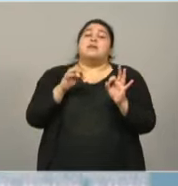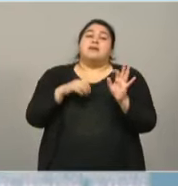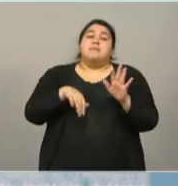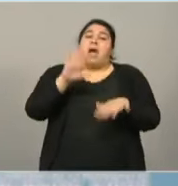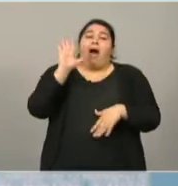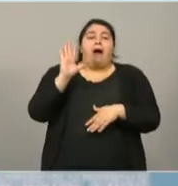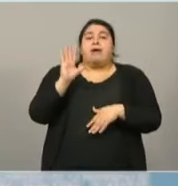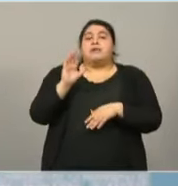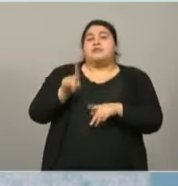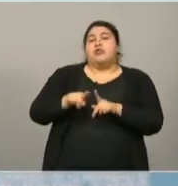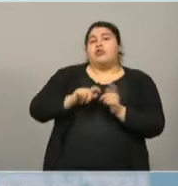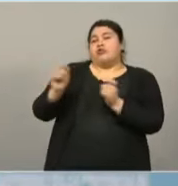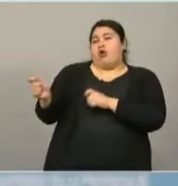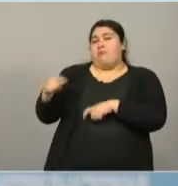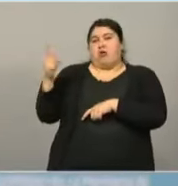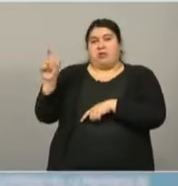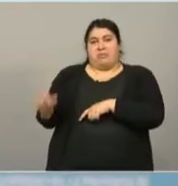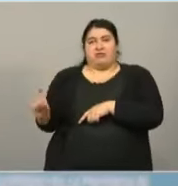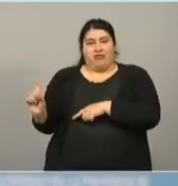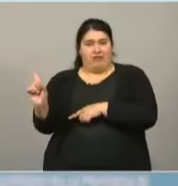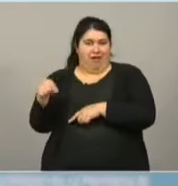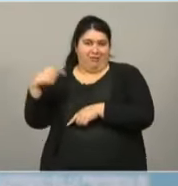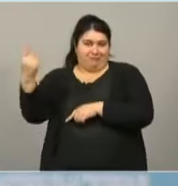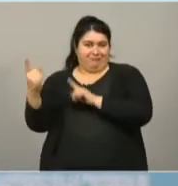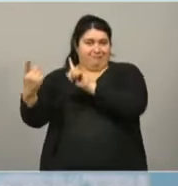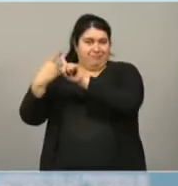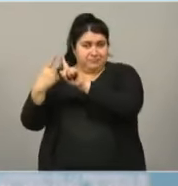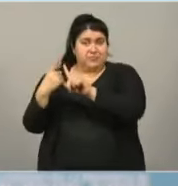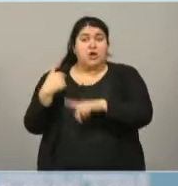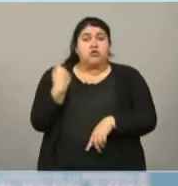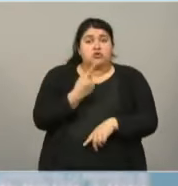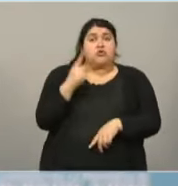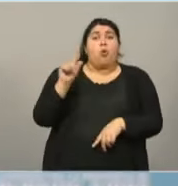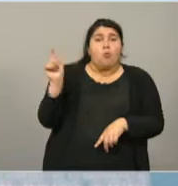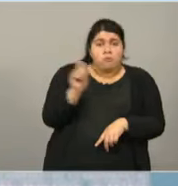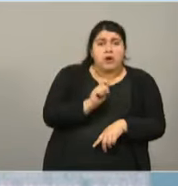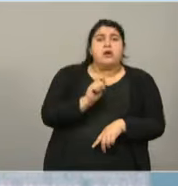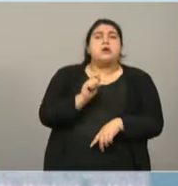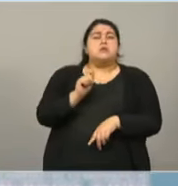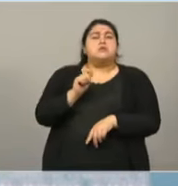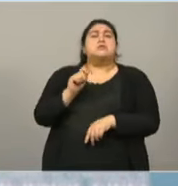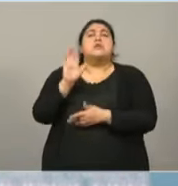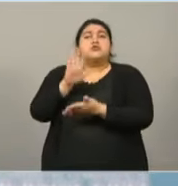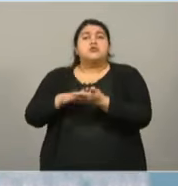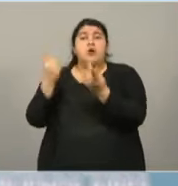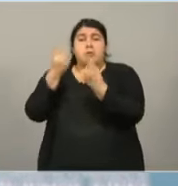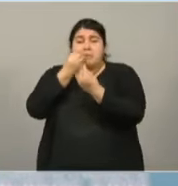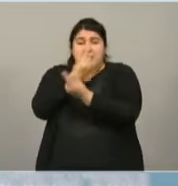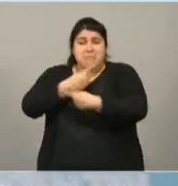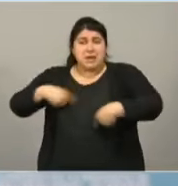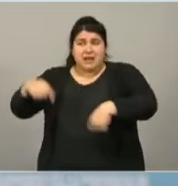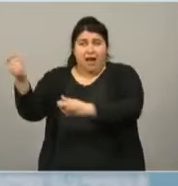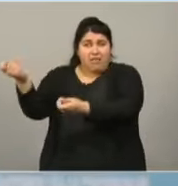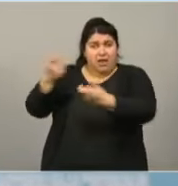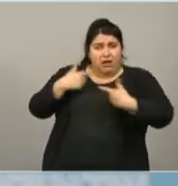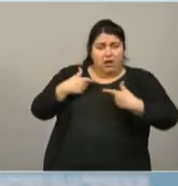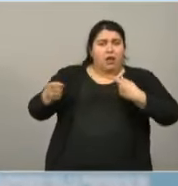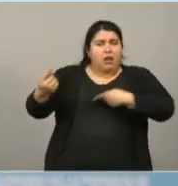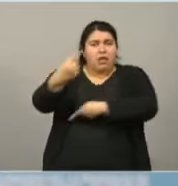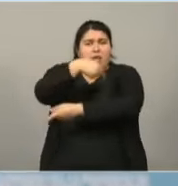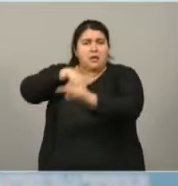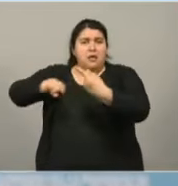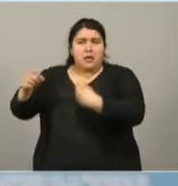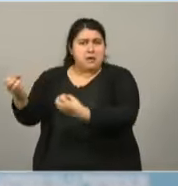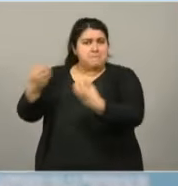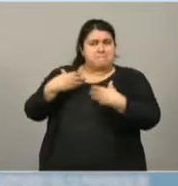funcionarios subalternos pero hace un mes que estamos a las vueltas con el tema de la entrega de la mercadería de los alimentos para la